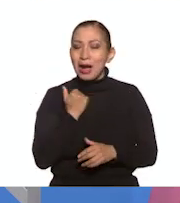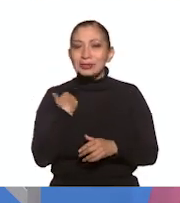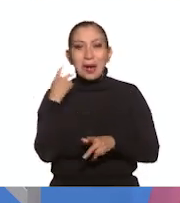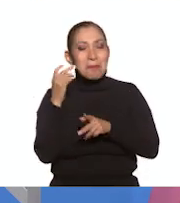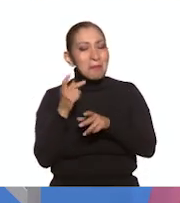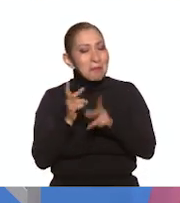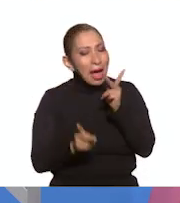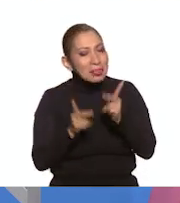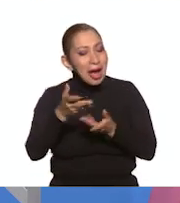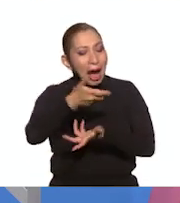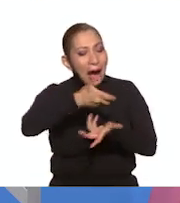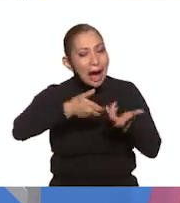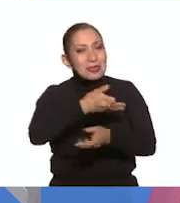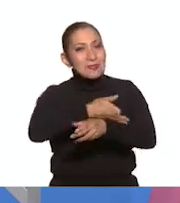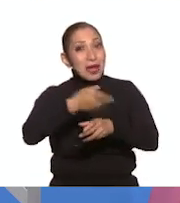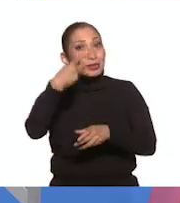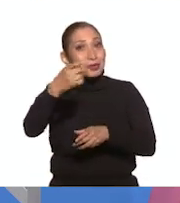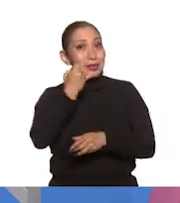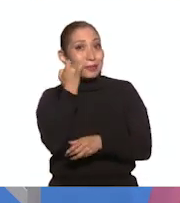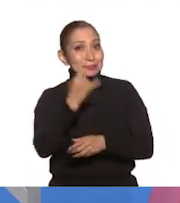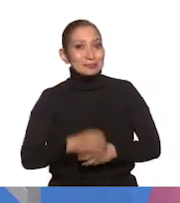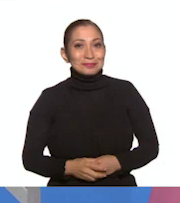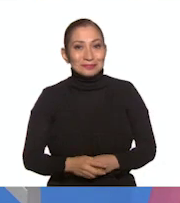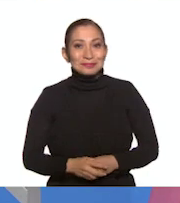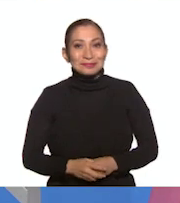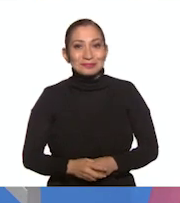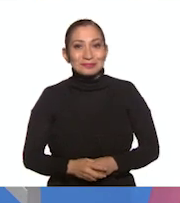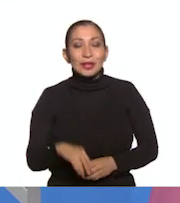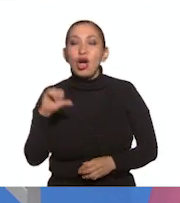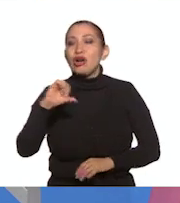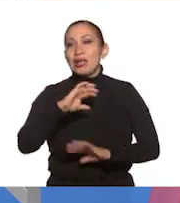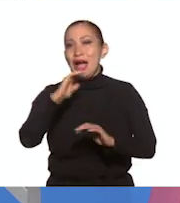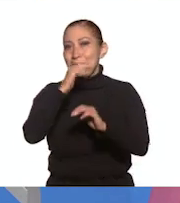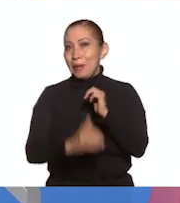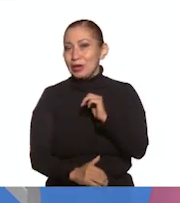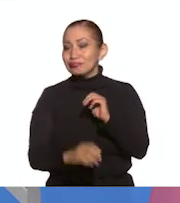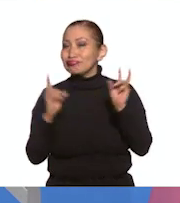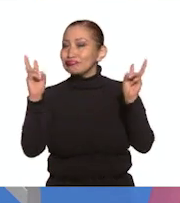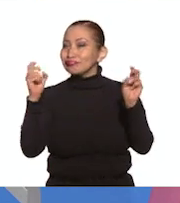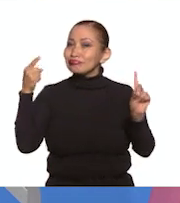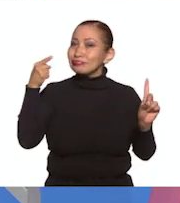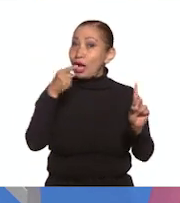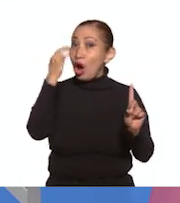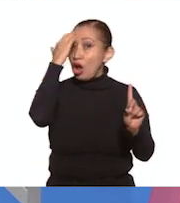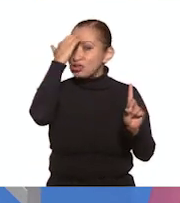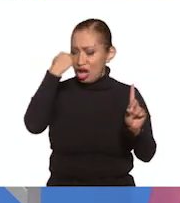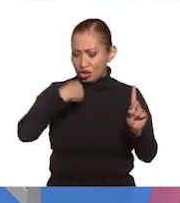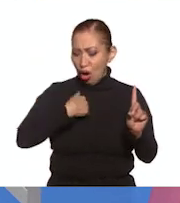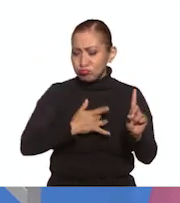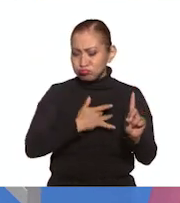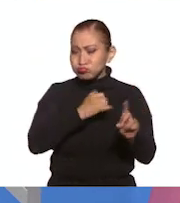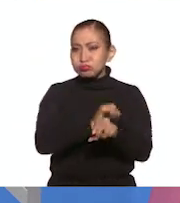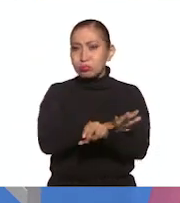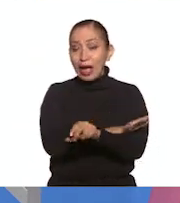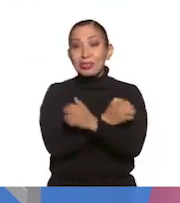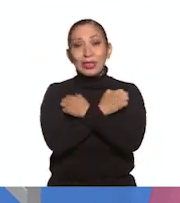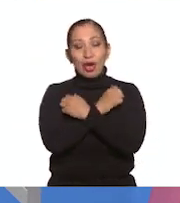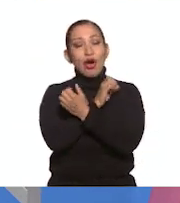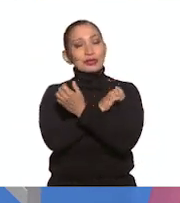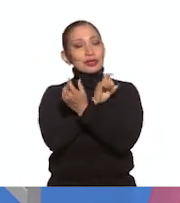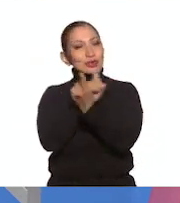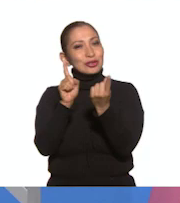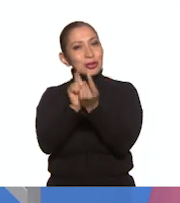para practicarla y platica con tu familia en tu lengua materna. Por hoy hemos terminado con Conociendo mis emociones, de